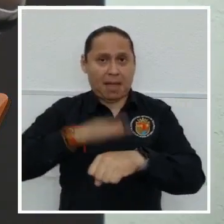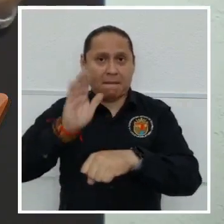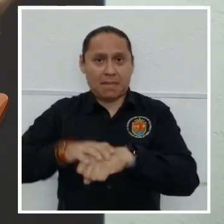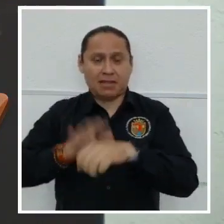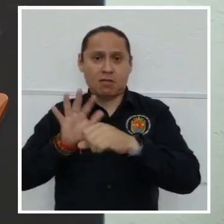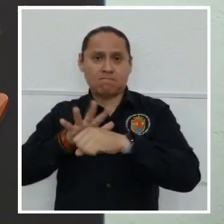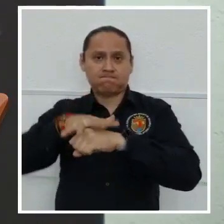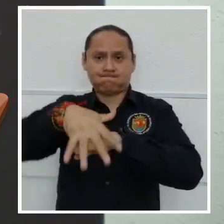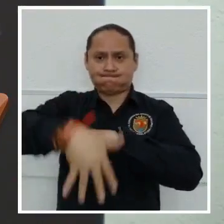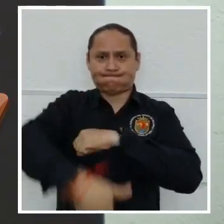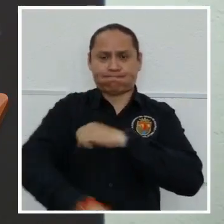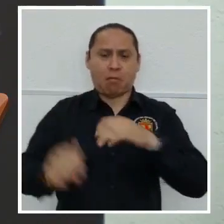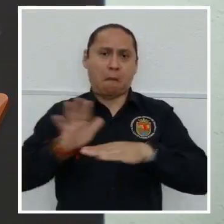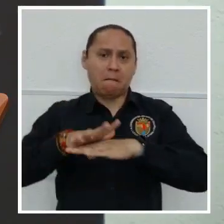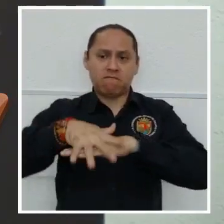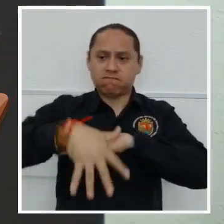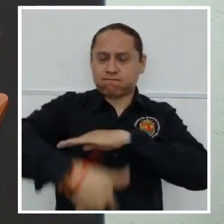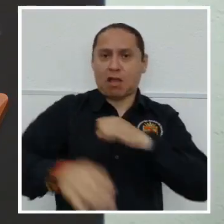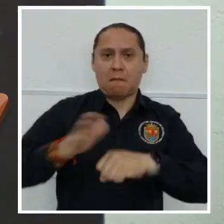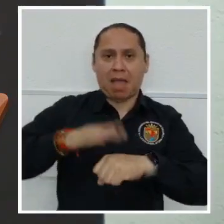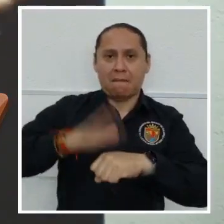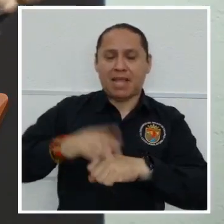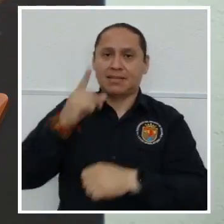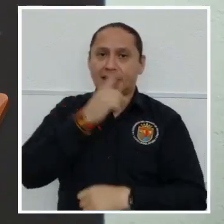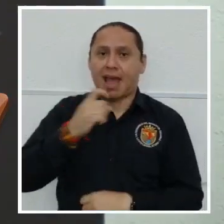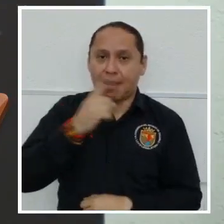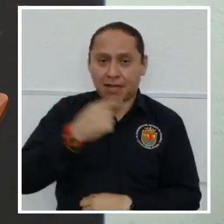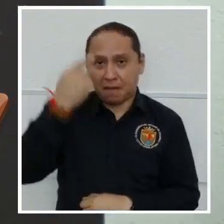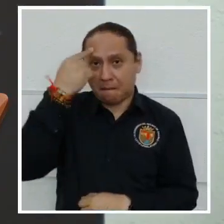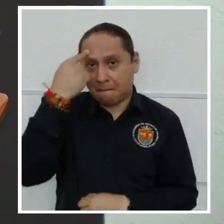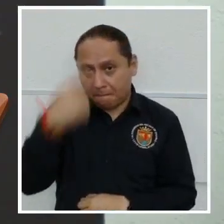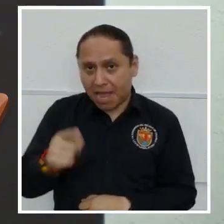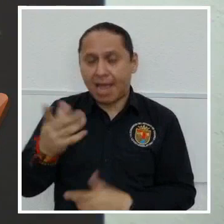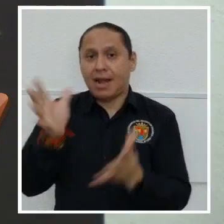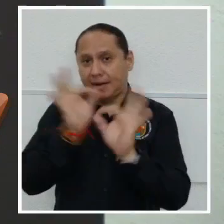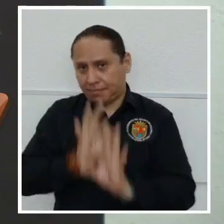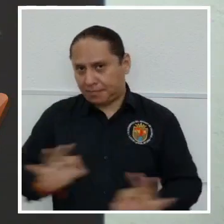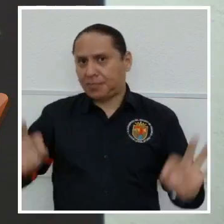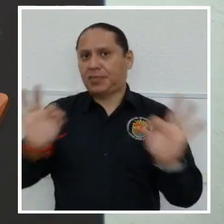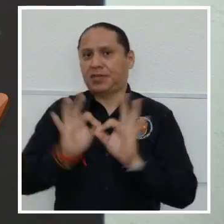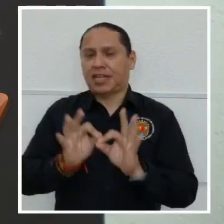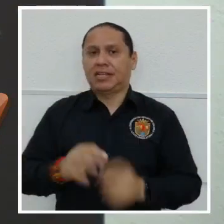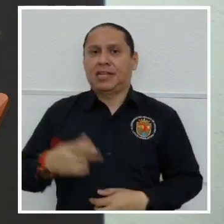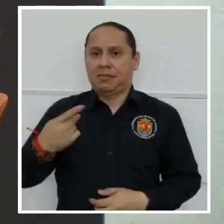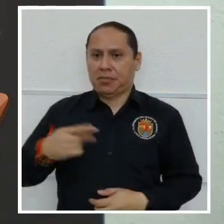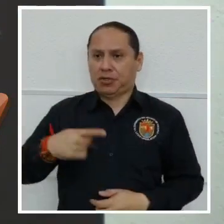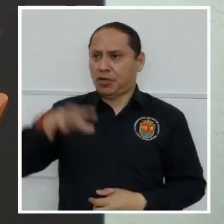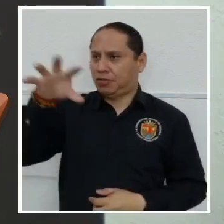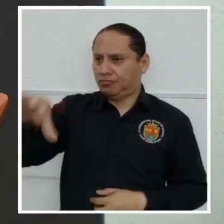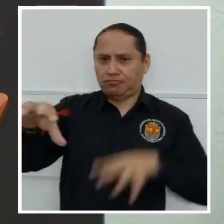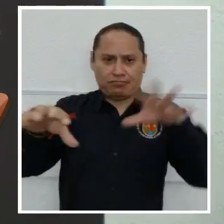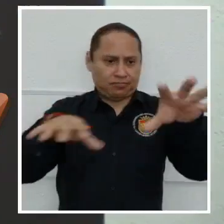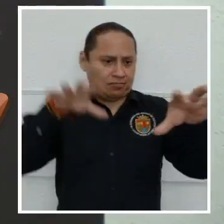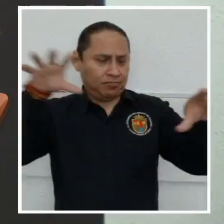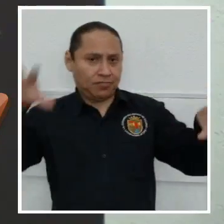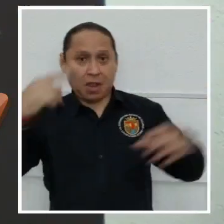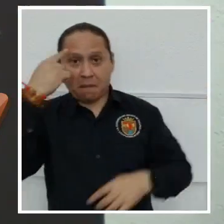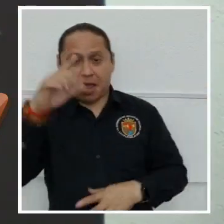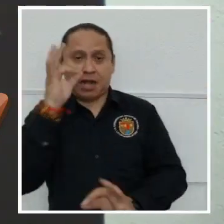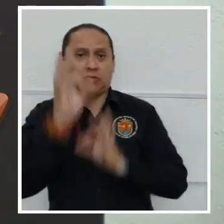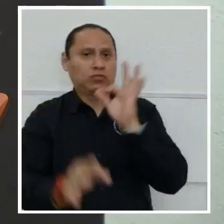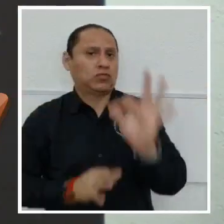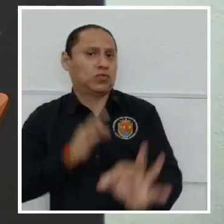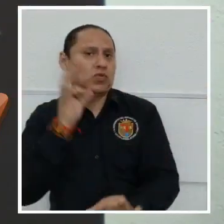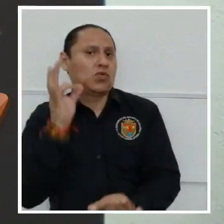para asegurar la disponibilidad del recurso tanto para la población creciente como para el cumplimiento de los